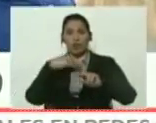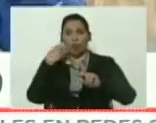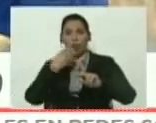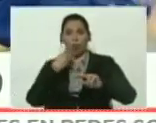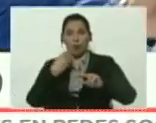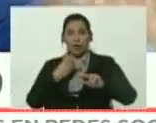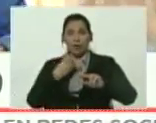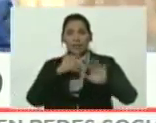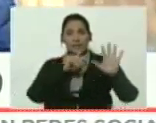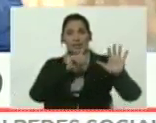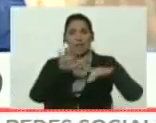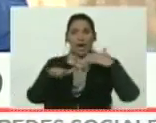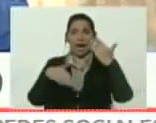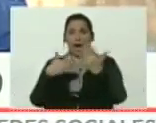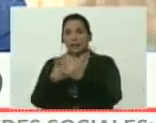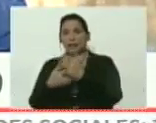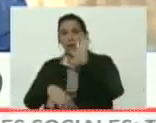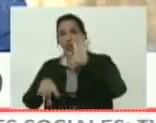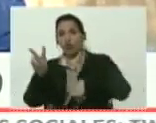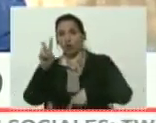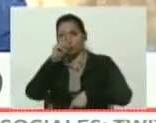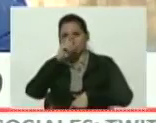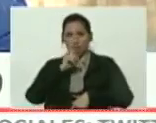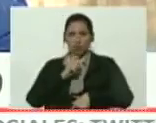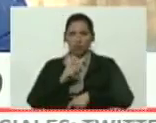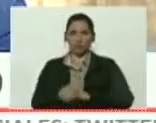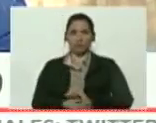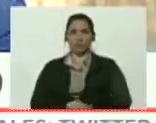de 6 a 12 años.